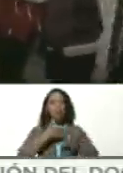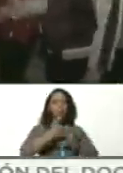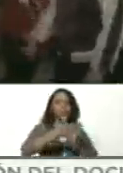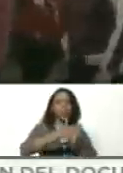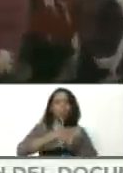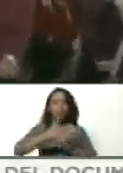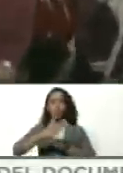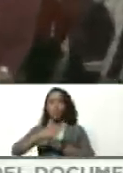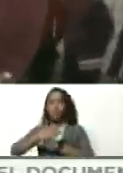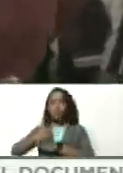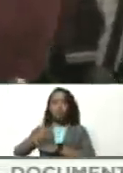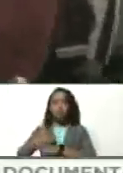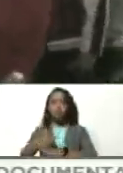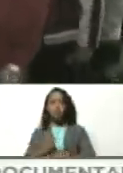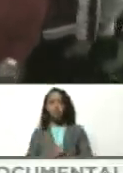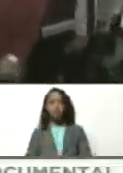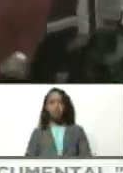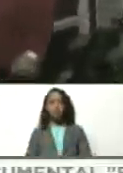compartiendo.